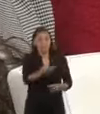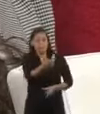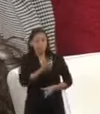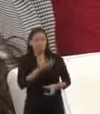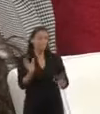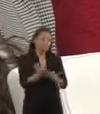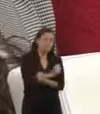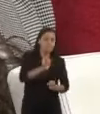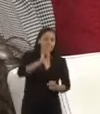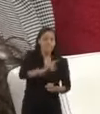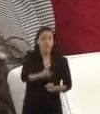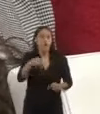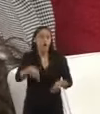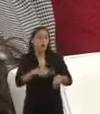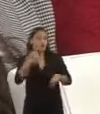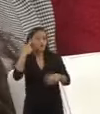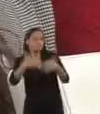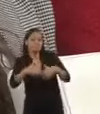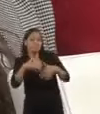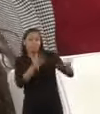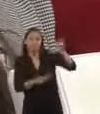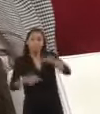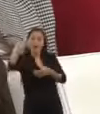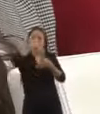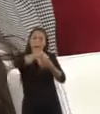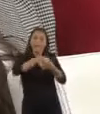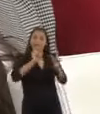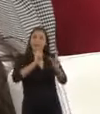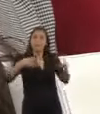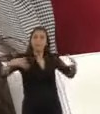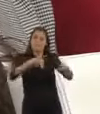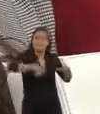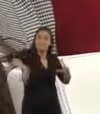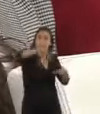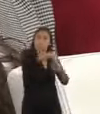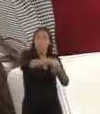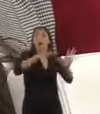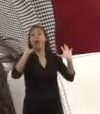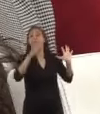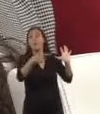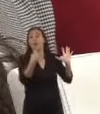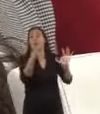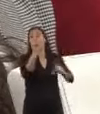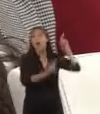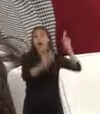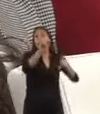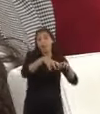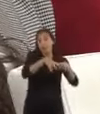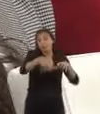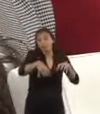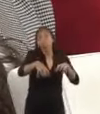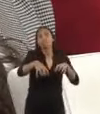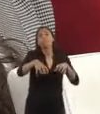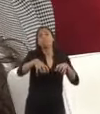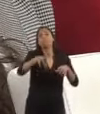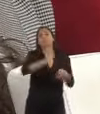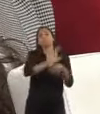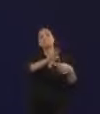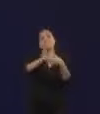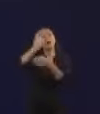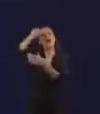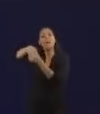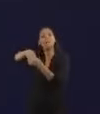se está barajando y viendo una reestructuración dentro de la agencia en donde quizás alguna parte ella quede en algún ministerio Muchas